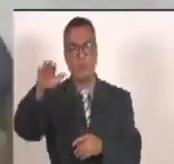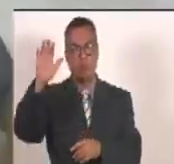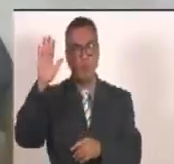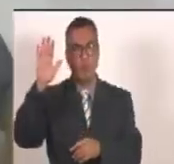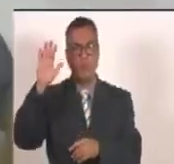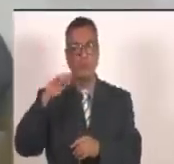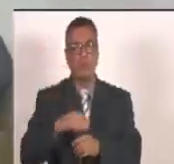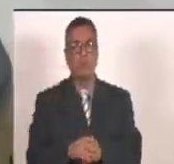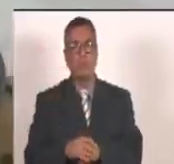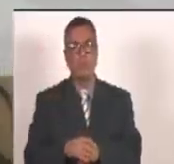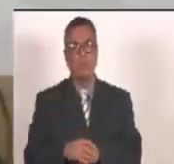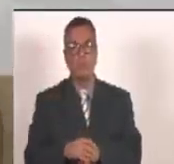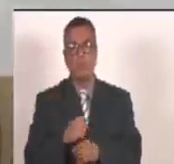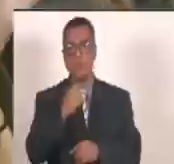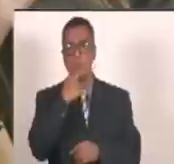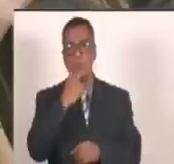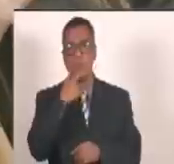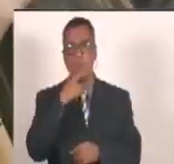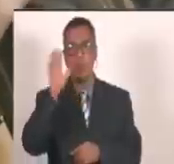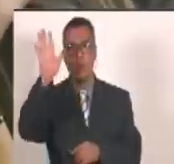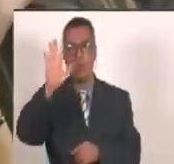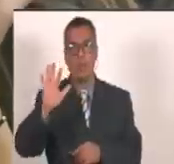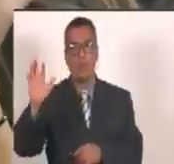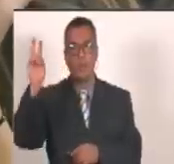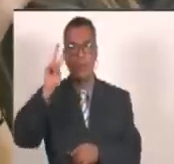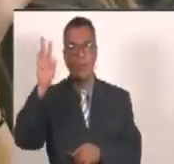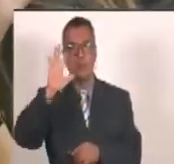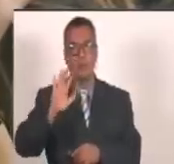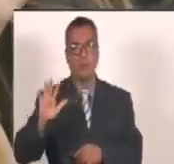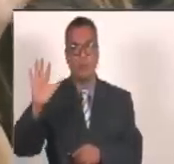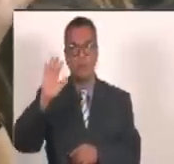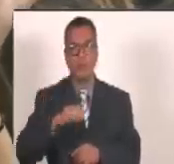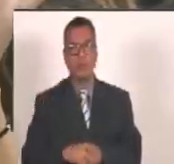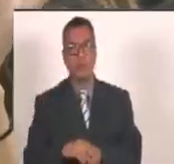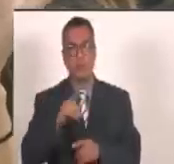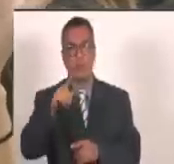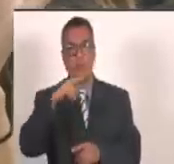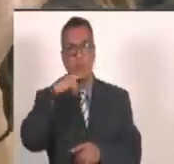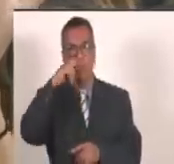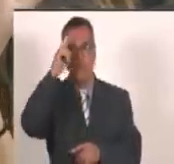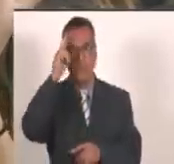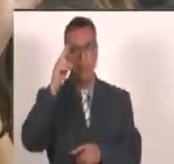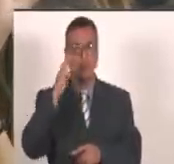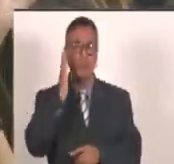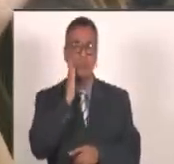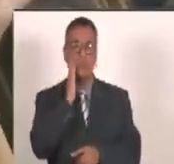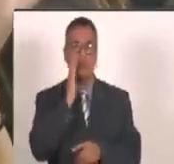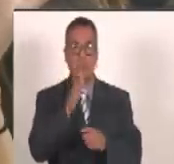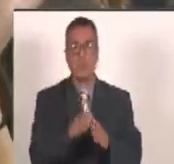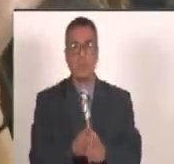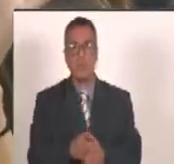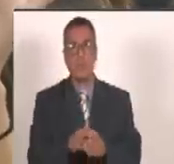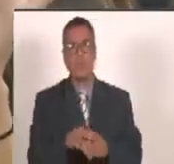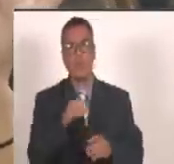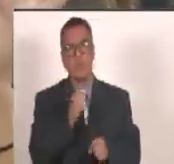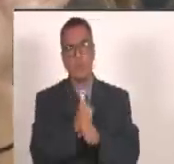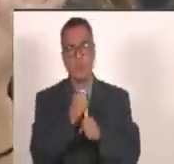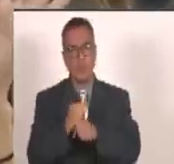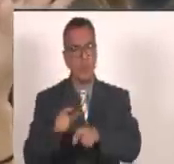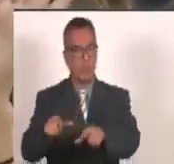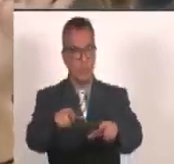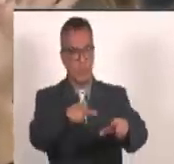jura por la bella patria venezolana, por sus mares, por sus ríos, por su sagrado